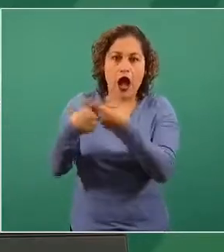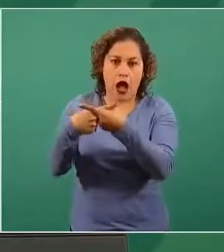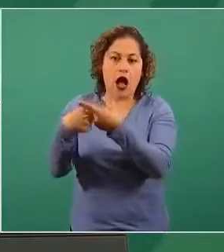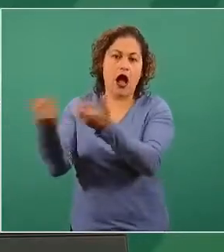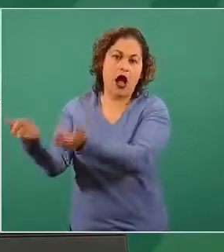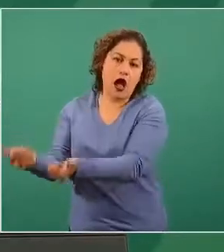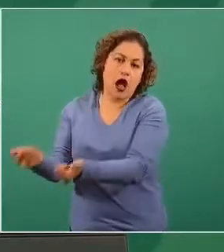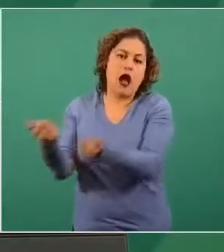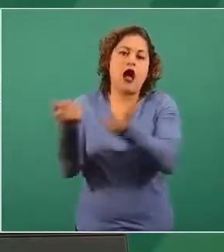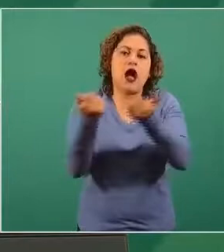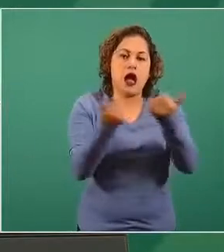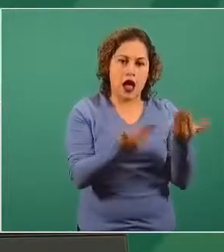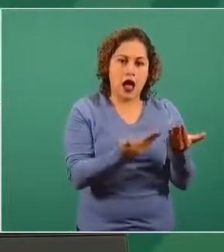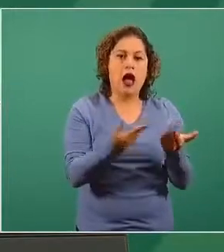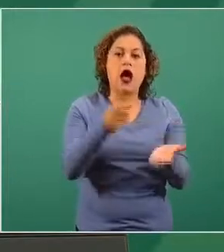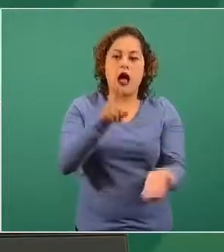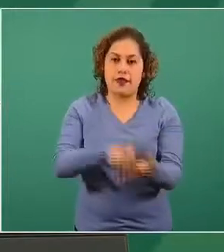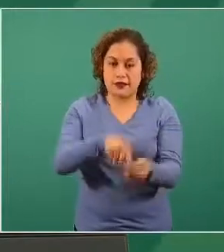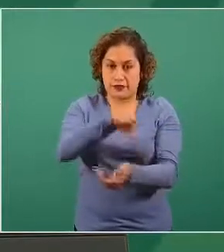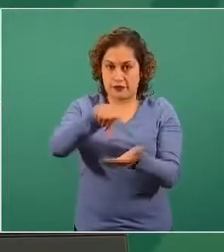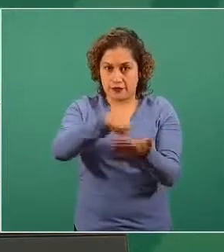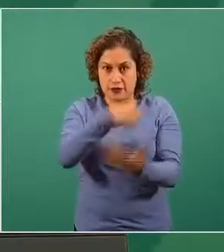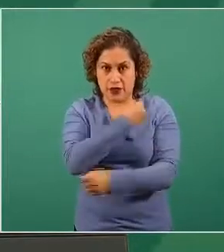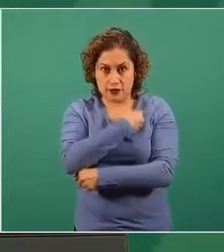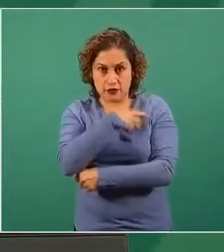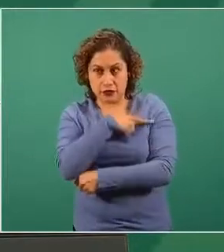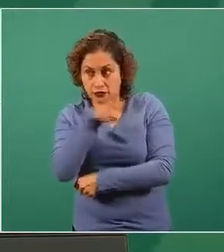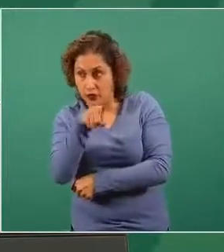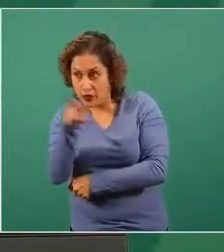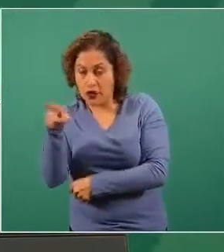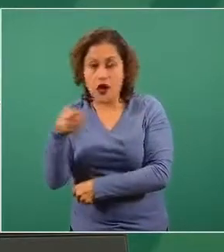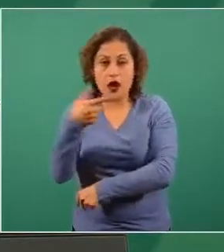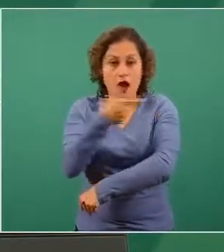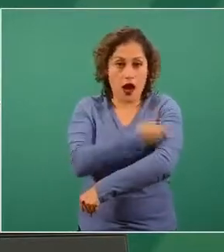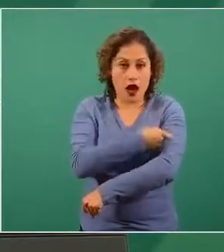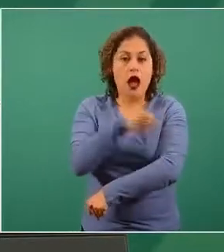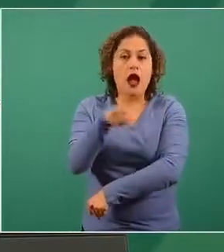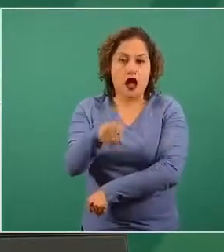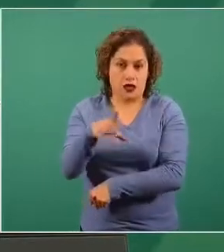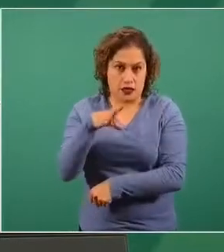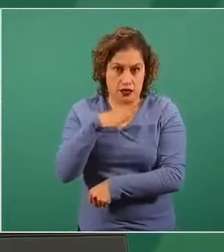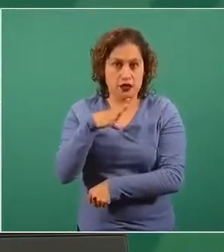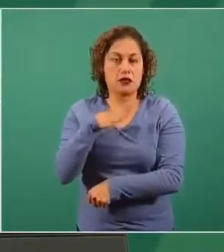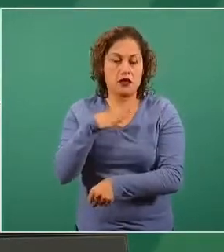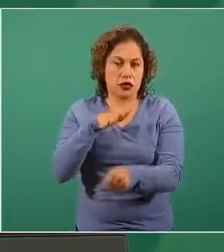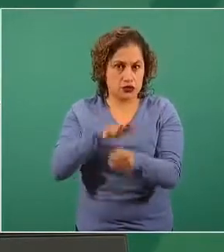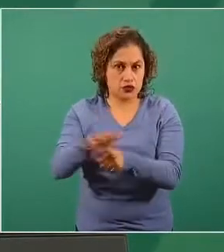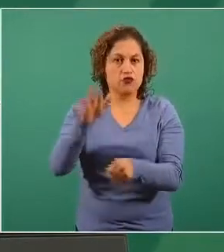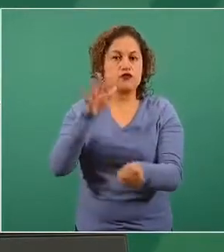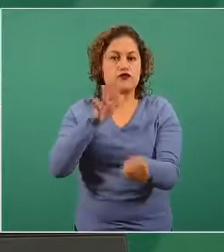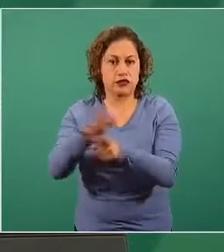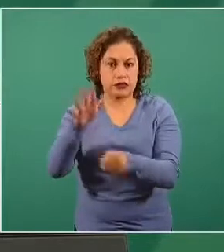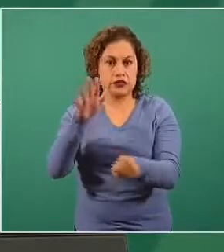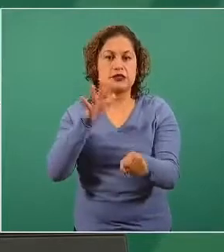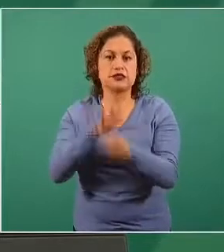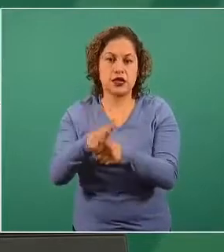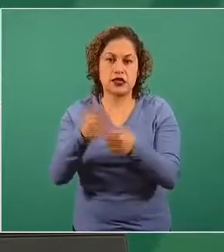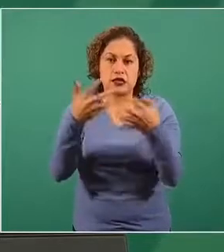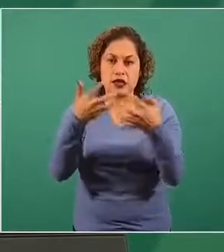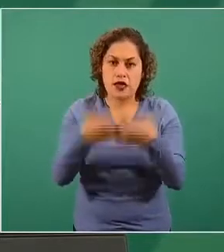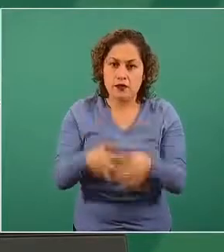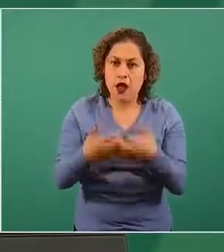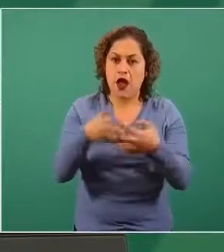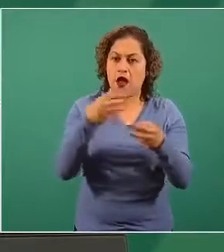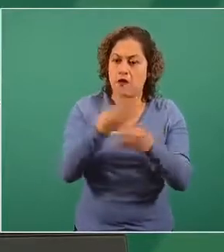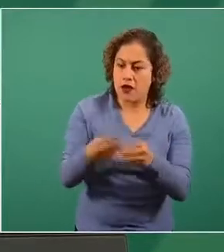cada módulo de vacunación, en cada centro de vacunación, el equipo necesario para revisar, empezar a